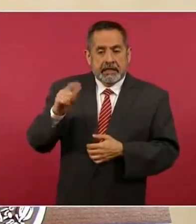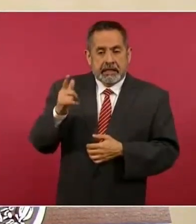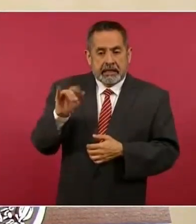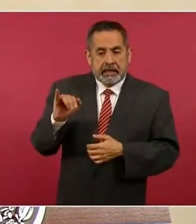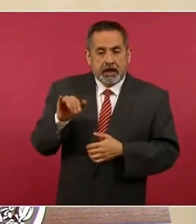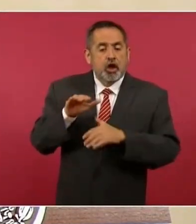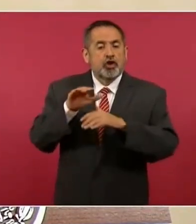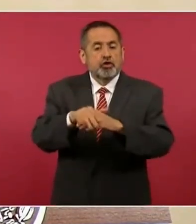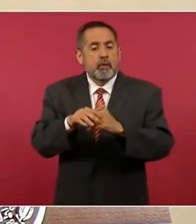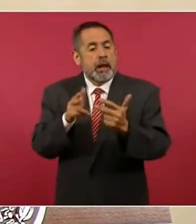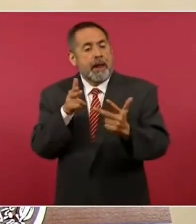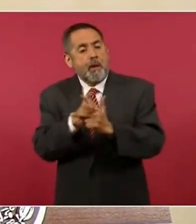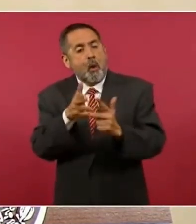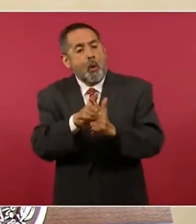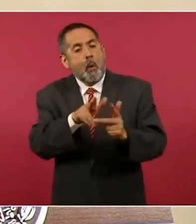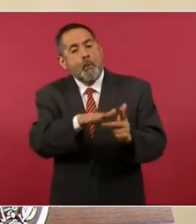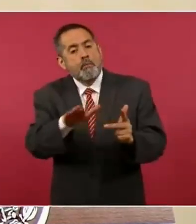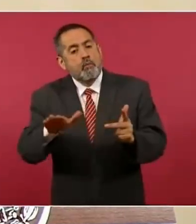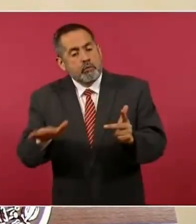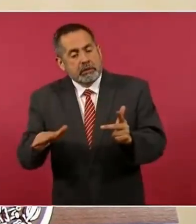sobre homicidios.